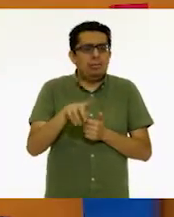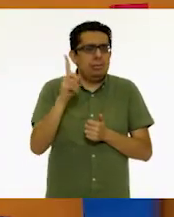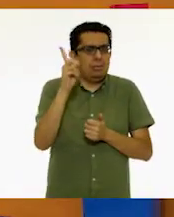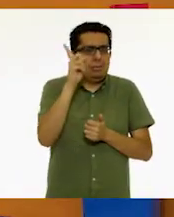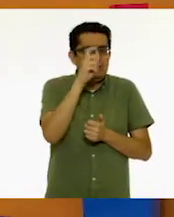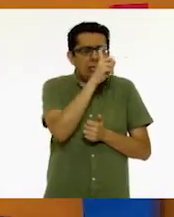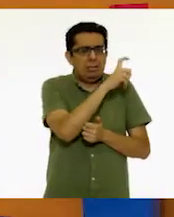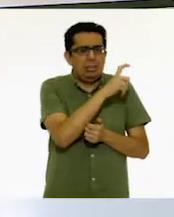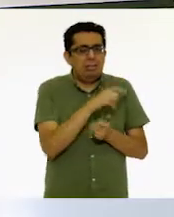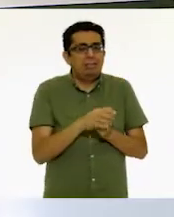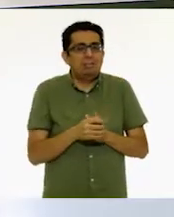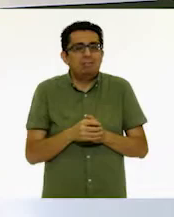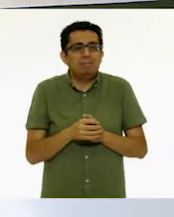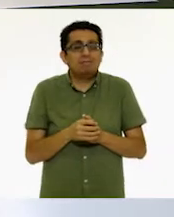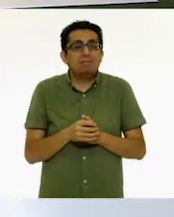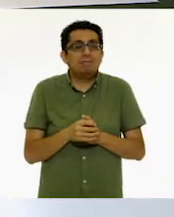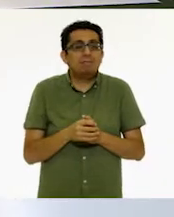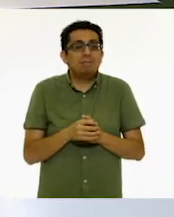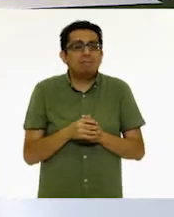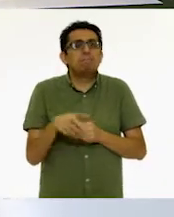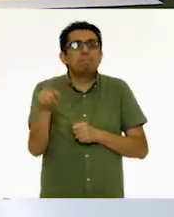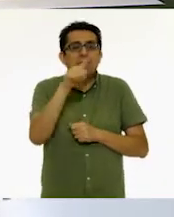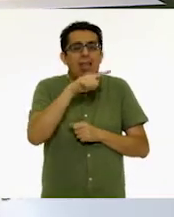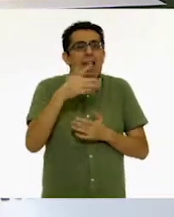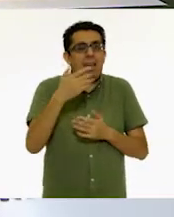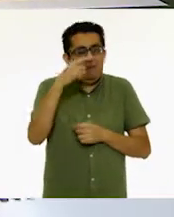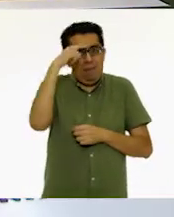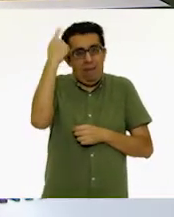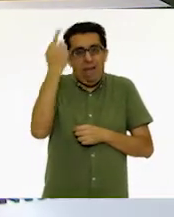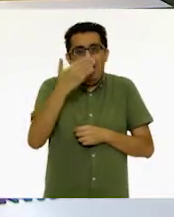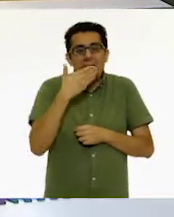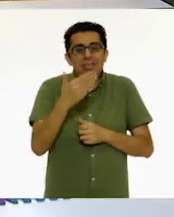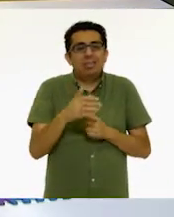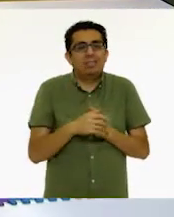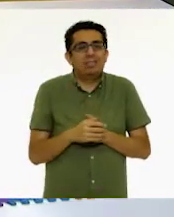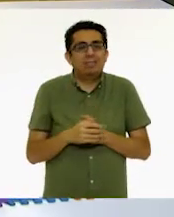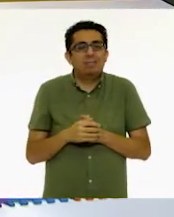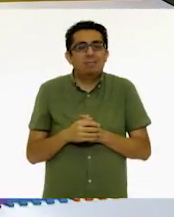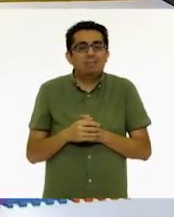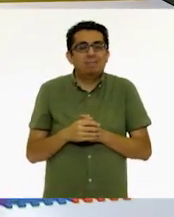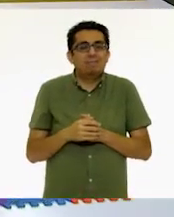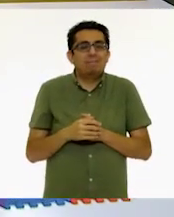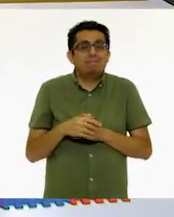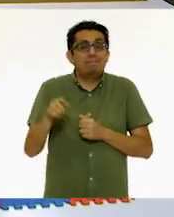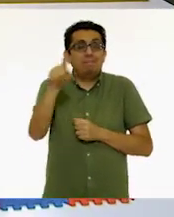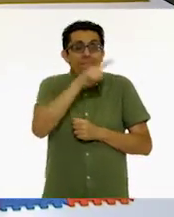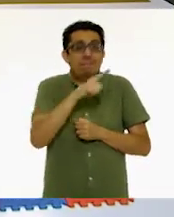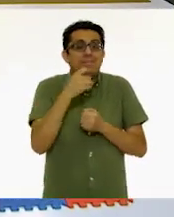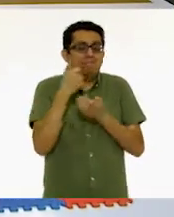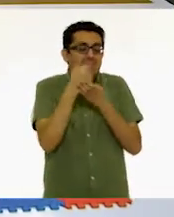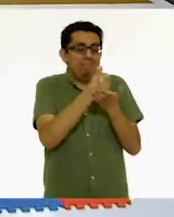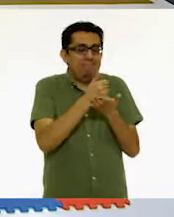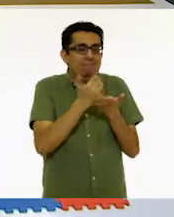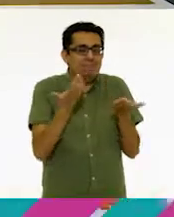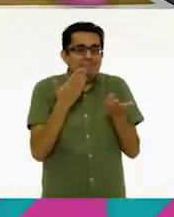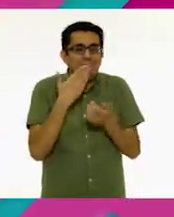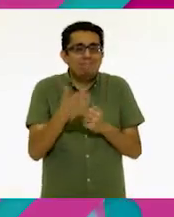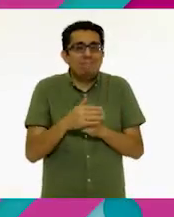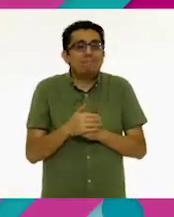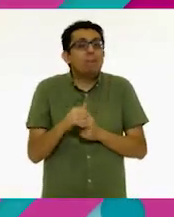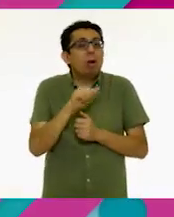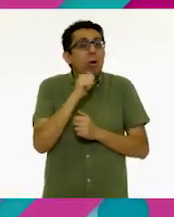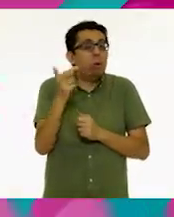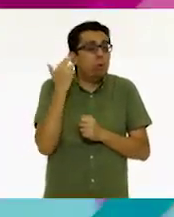Estuvo costó difícil. Mucho trabajo. Qué bueno que a ustedes no les costó trabajo encontrarla. Y te pudieron apoyar, exactamente. Uh-huh. Vamos con el siguiente sonido. A